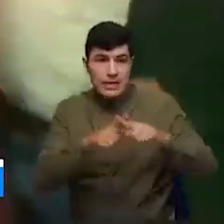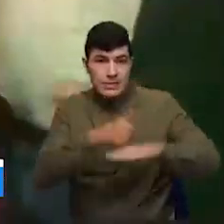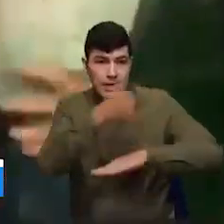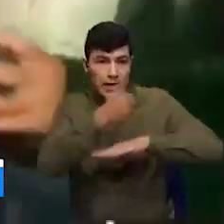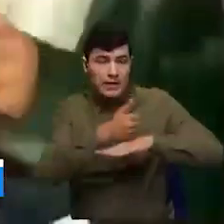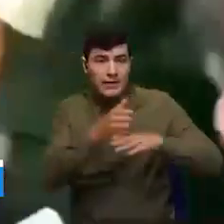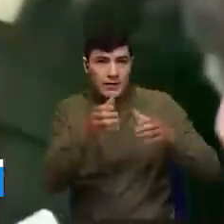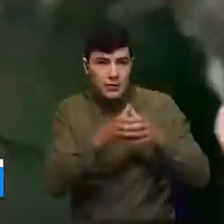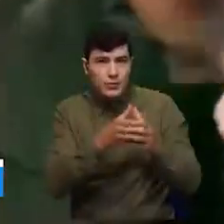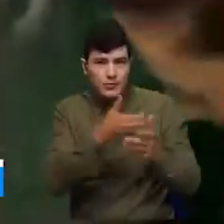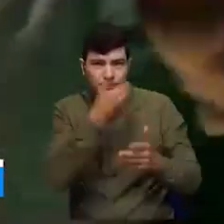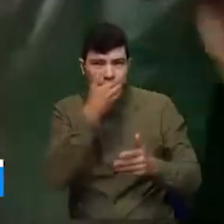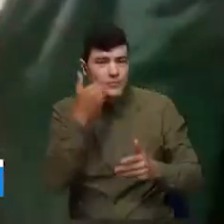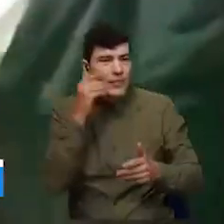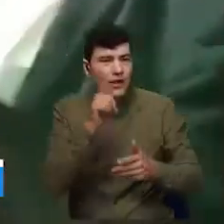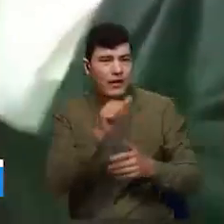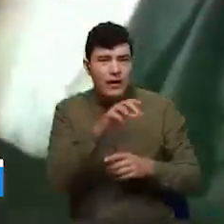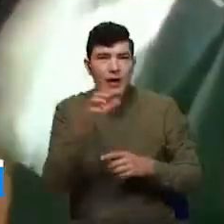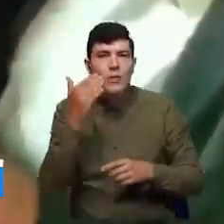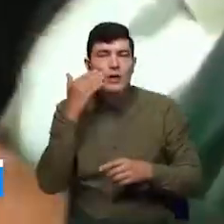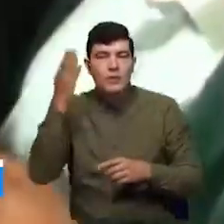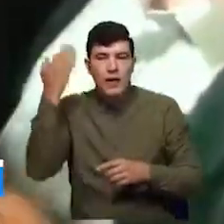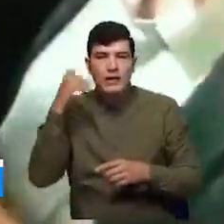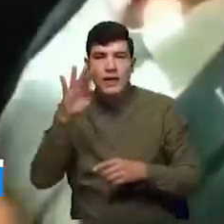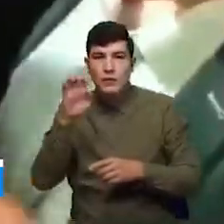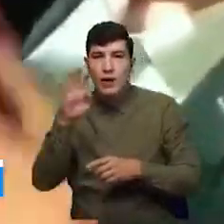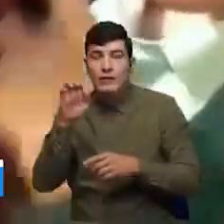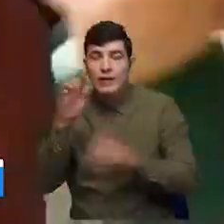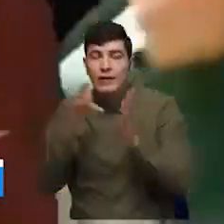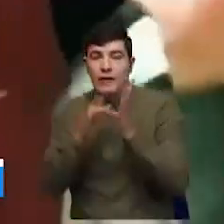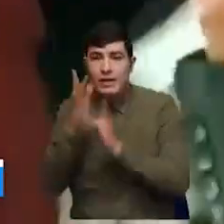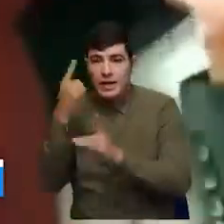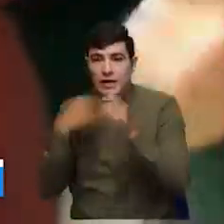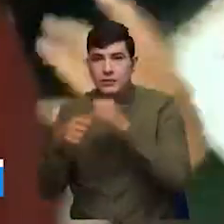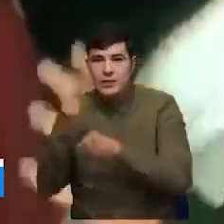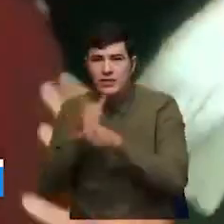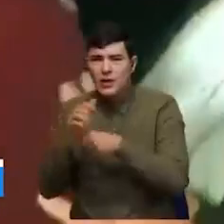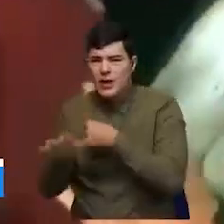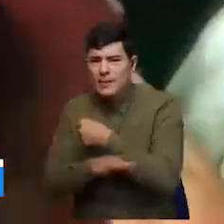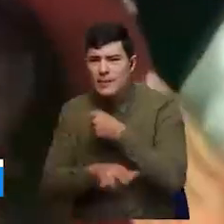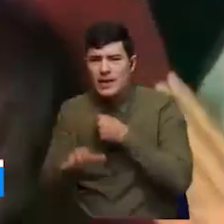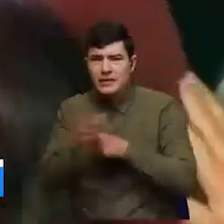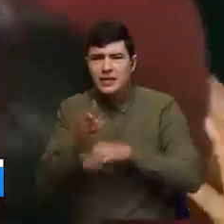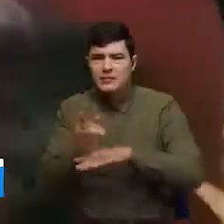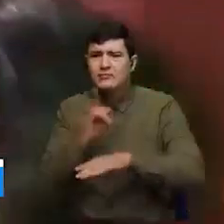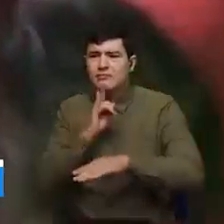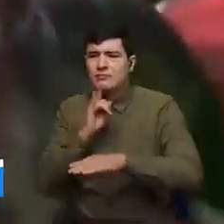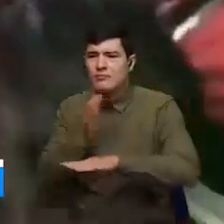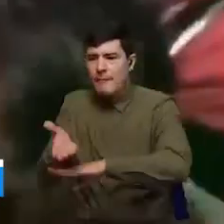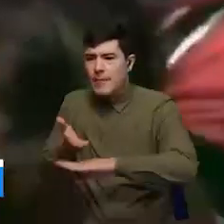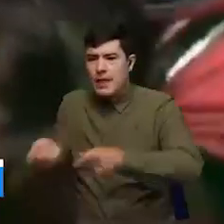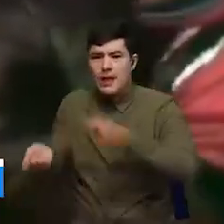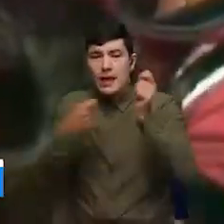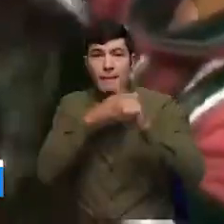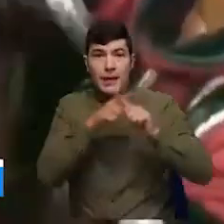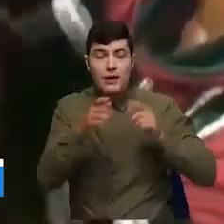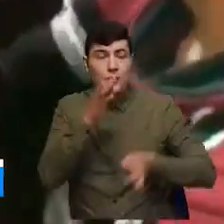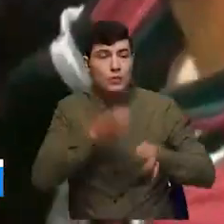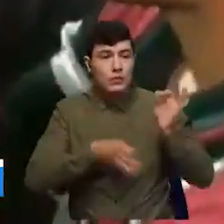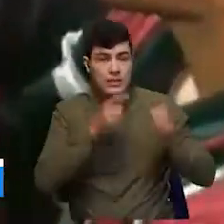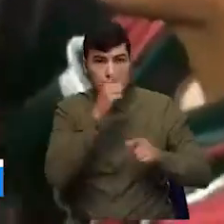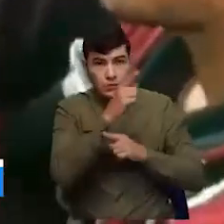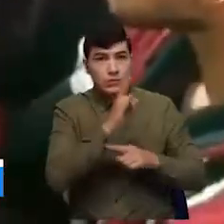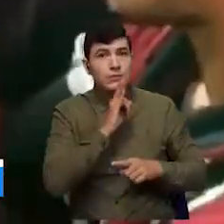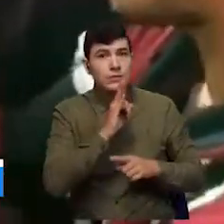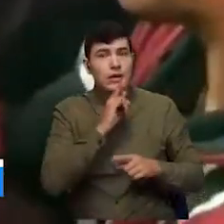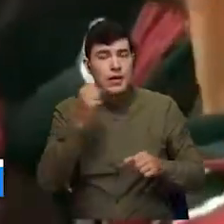fue detenido el 9 de abril del año pasado con base a una solicitud de extradición de los Estados Unidos. La justicia de ese país, con base